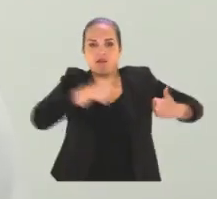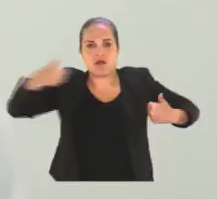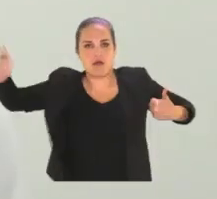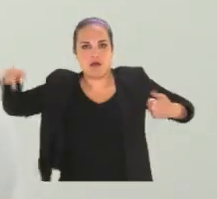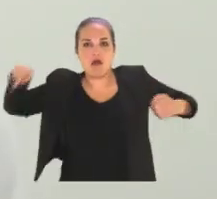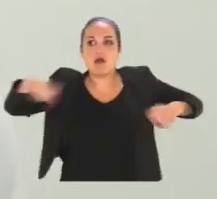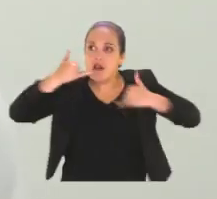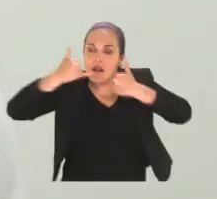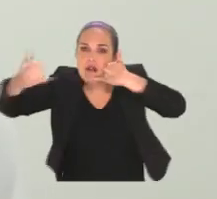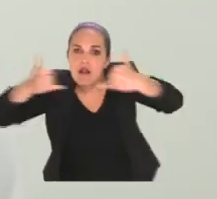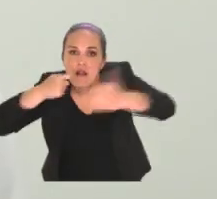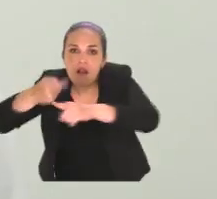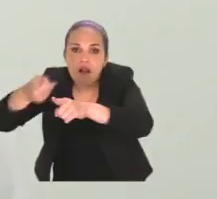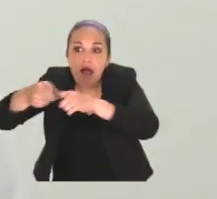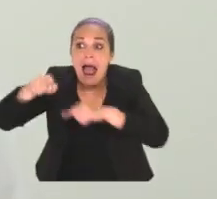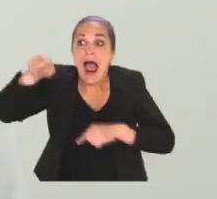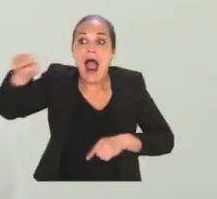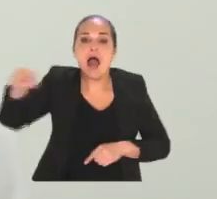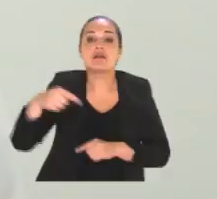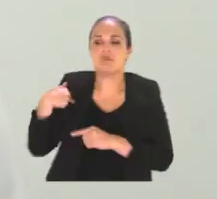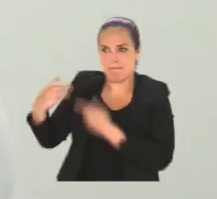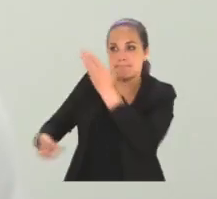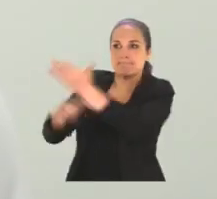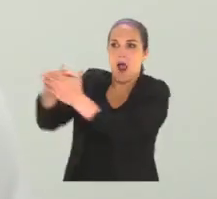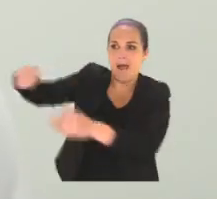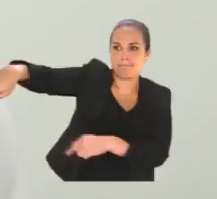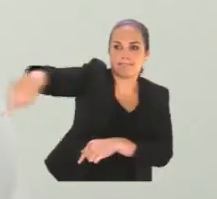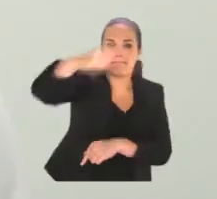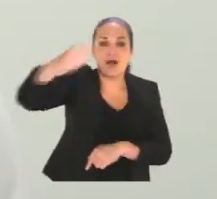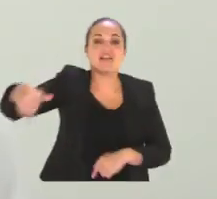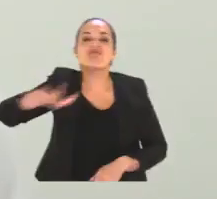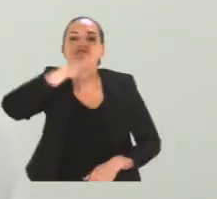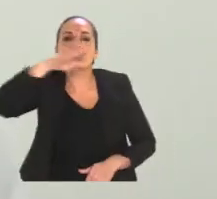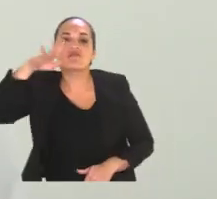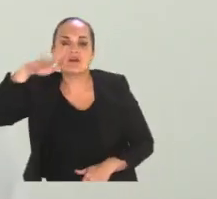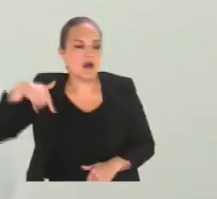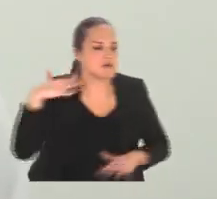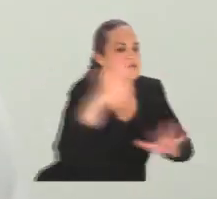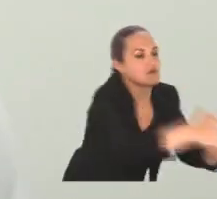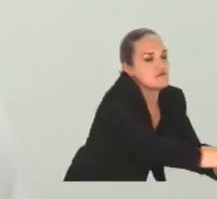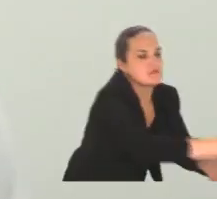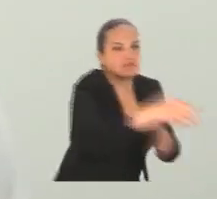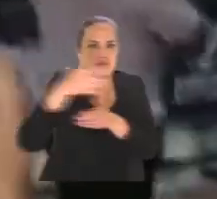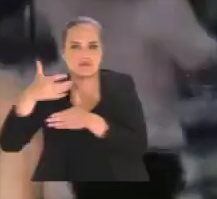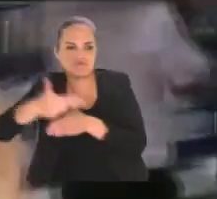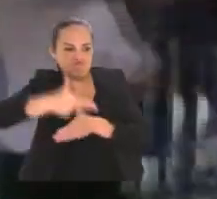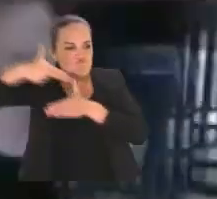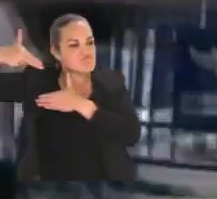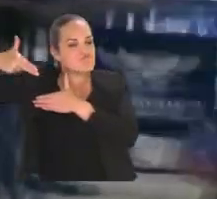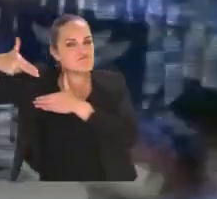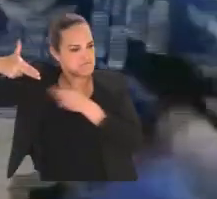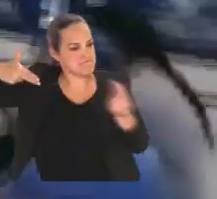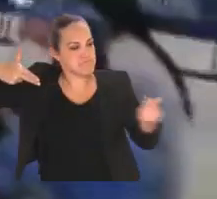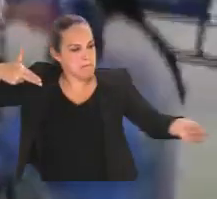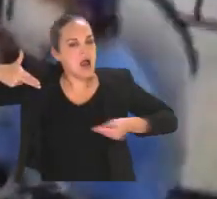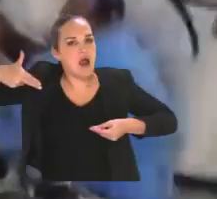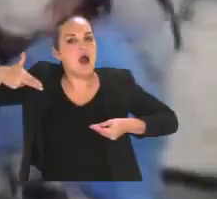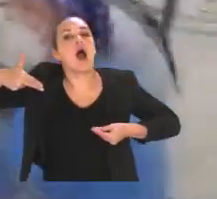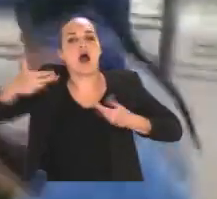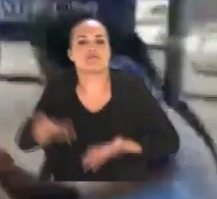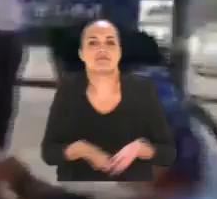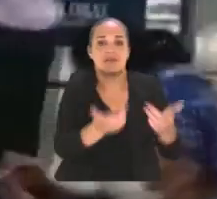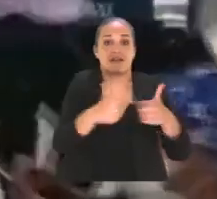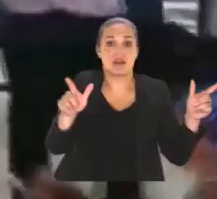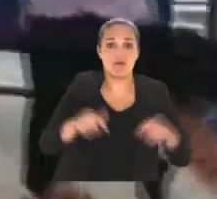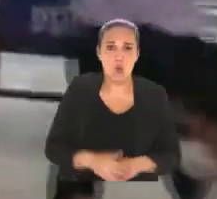contratados, llegaban a las fincas, desenfundaban sus armas, agredían y reducían a las personas. Los hechos investigados indican que se